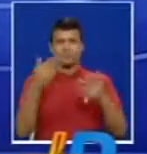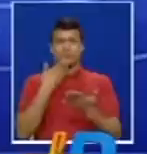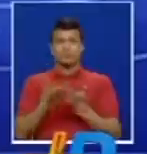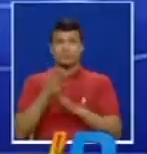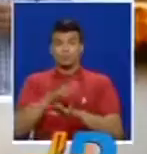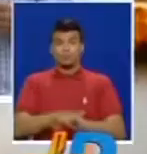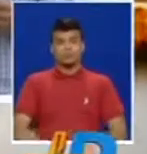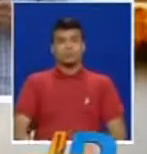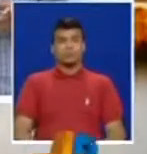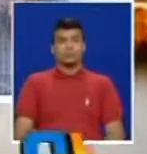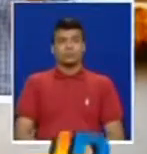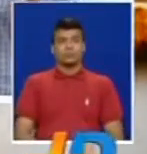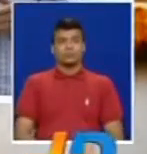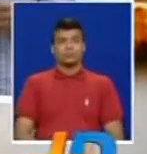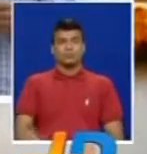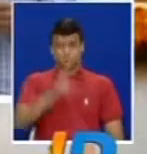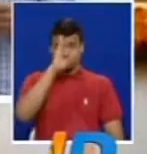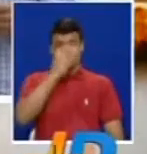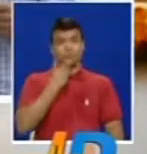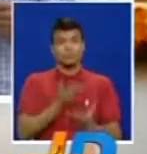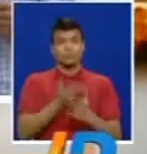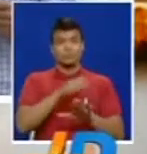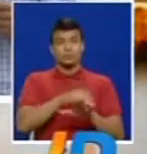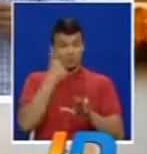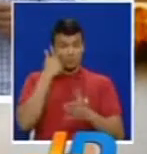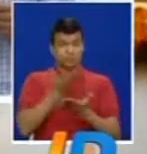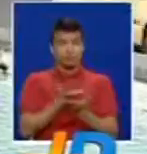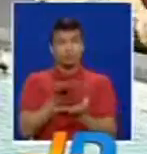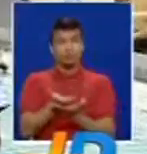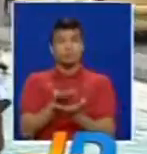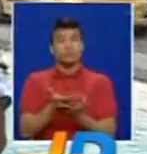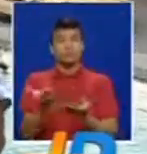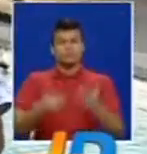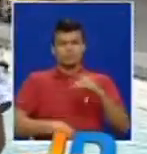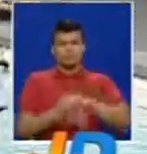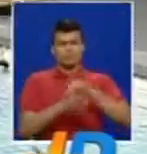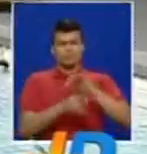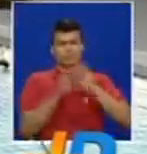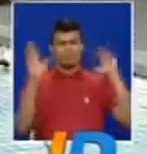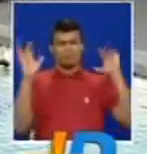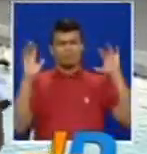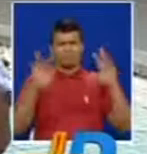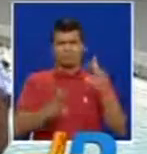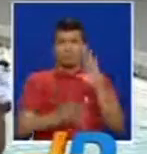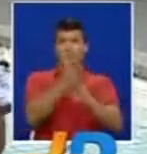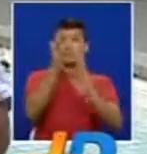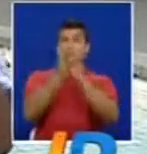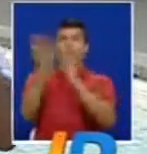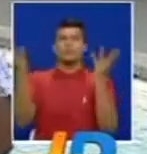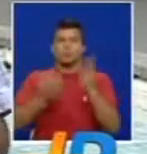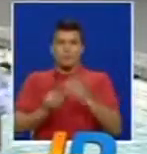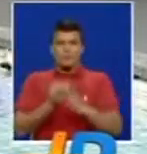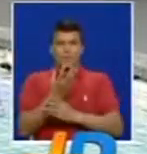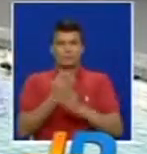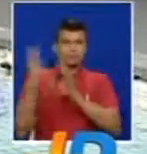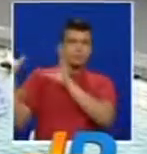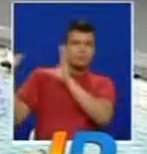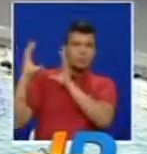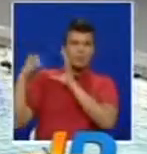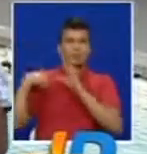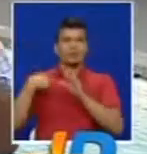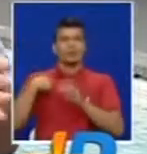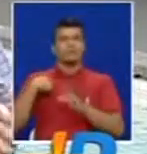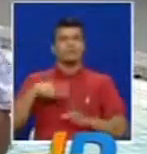adelante. Sí, muy buenas tardes, Sofi. Efectivamente, continúa la salida de pasajeros hacia destinos como Pasto, Popayán